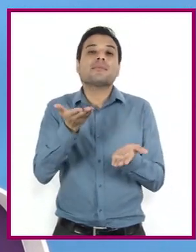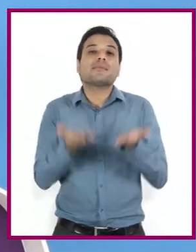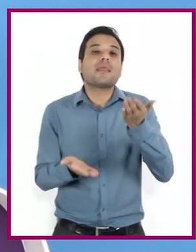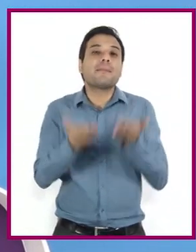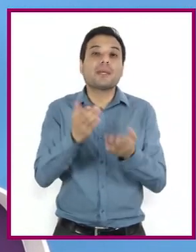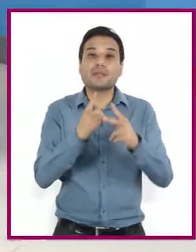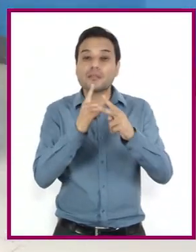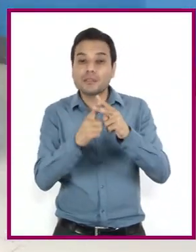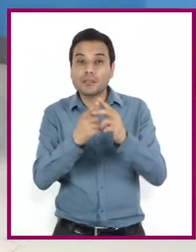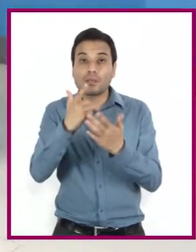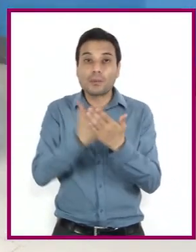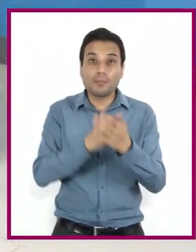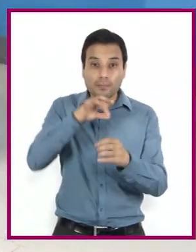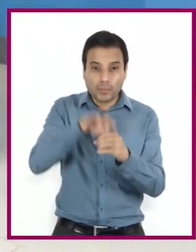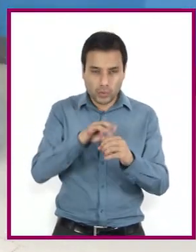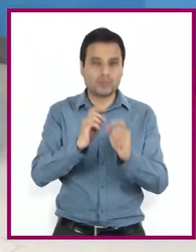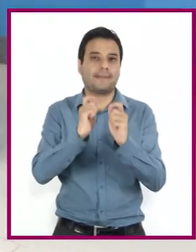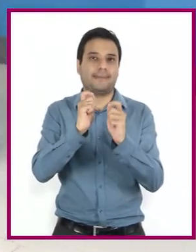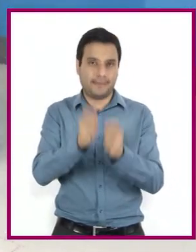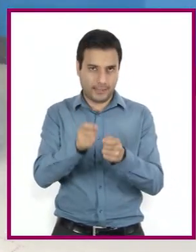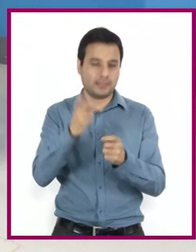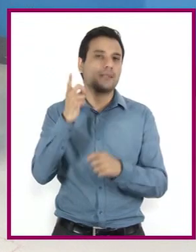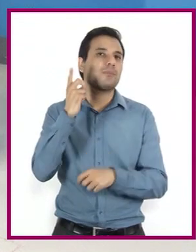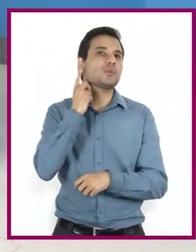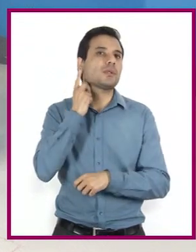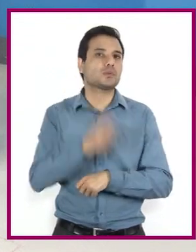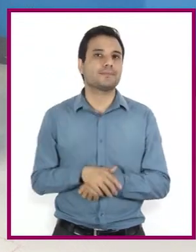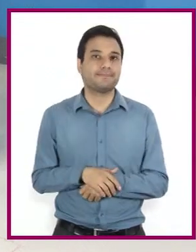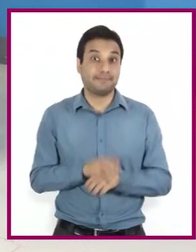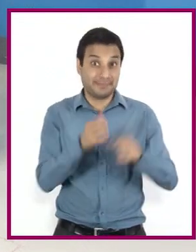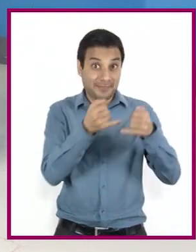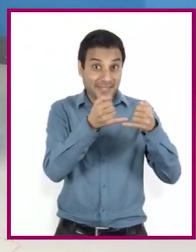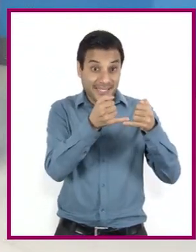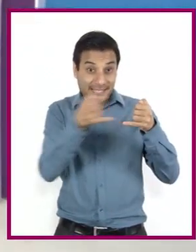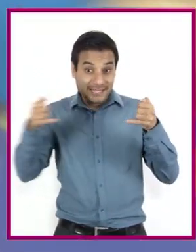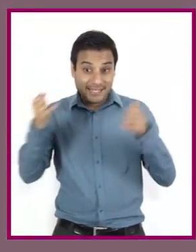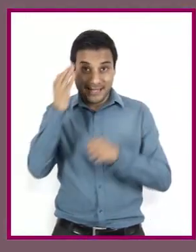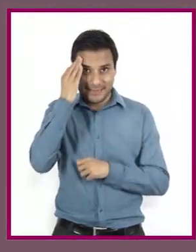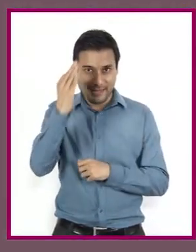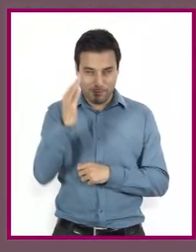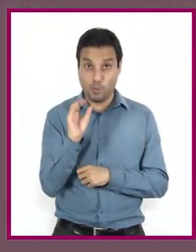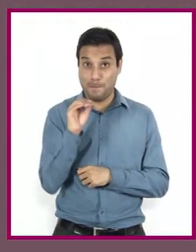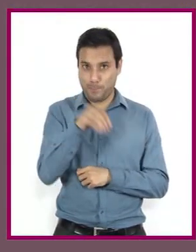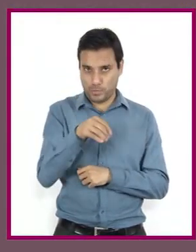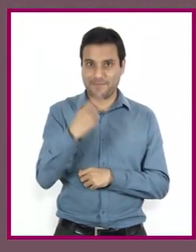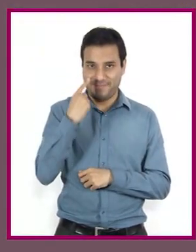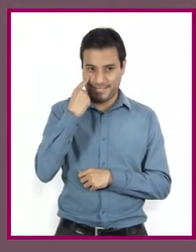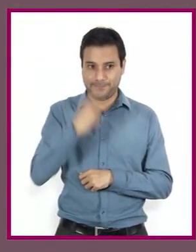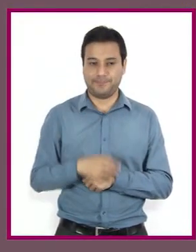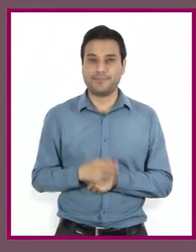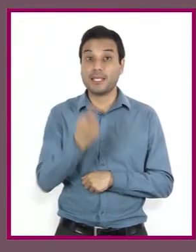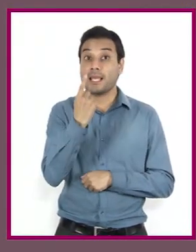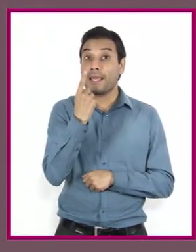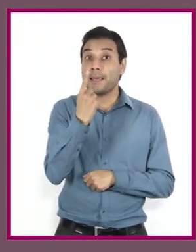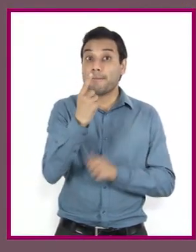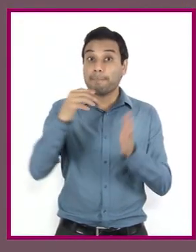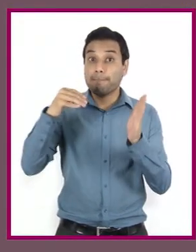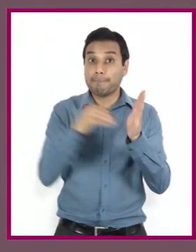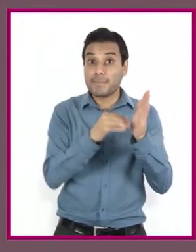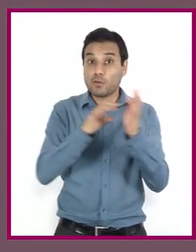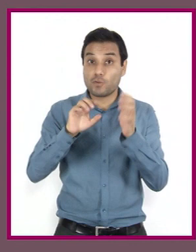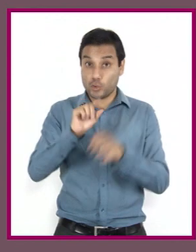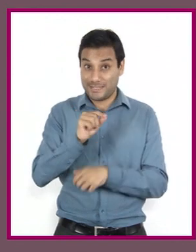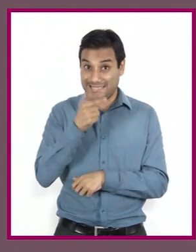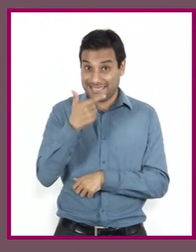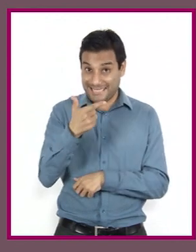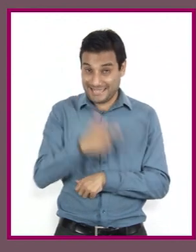tendría diputados. Completemos la línea del tiempo como sigue. En la reforma de